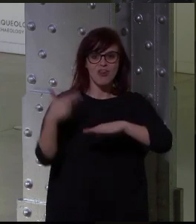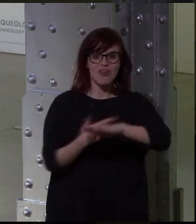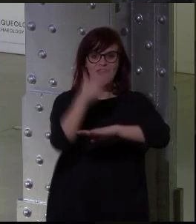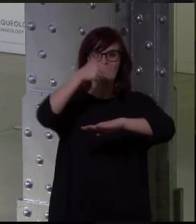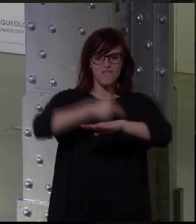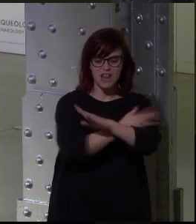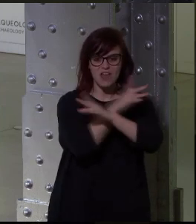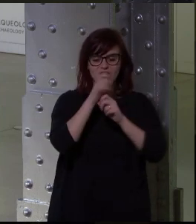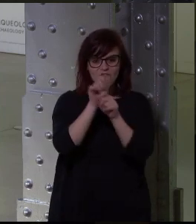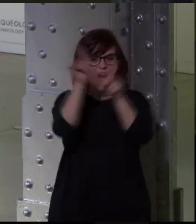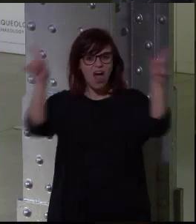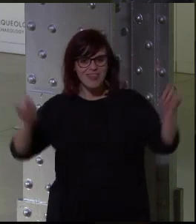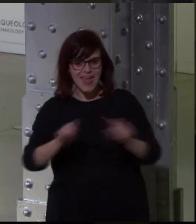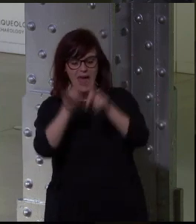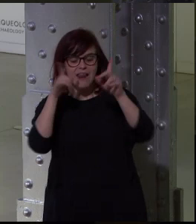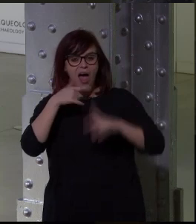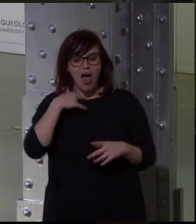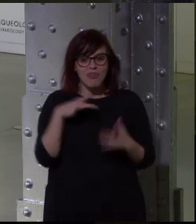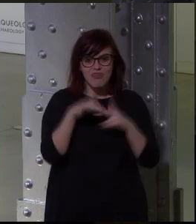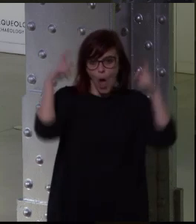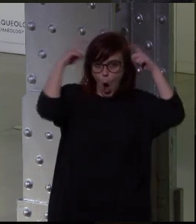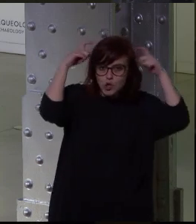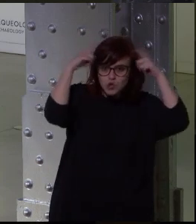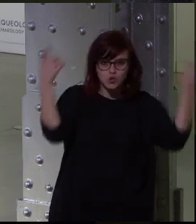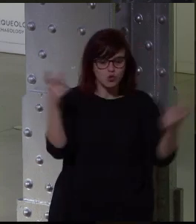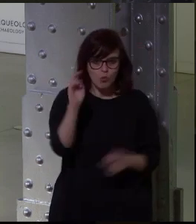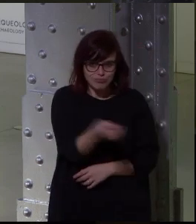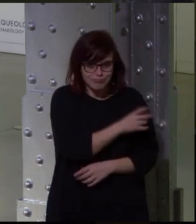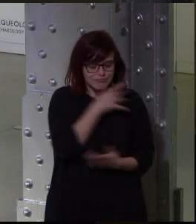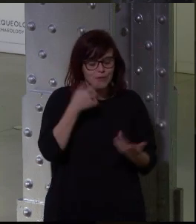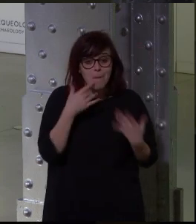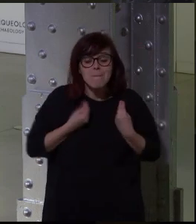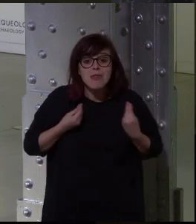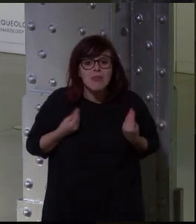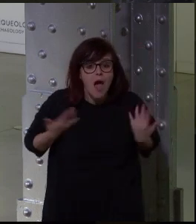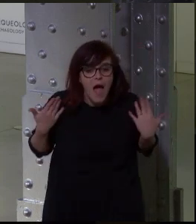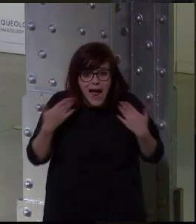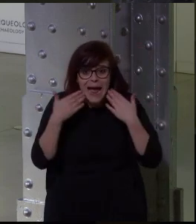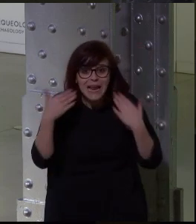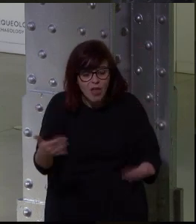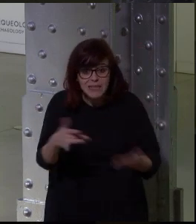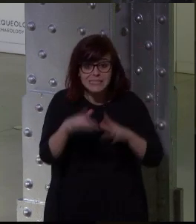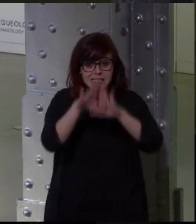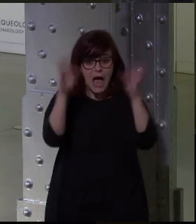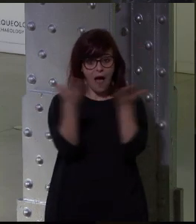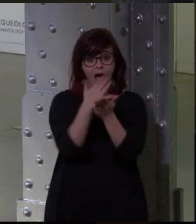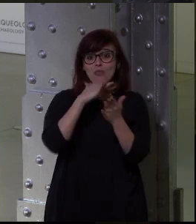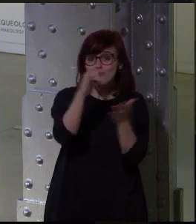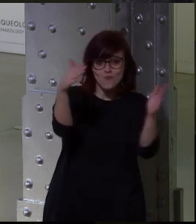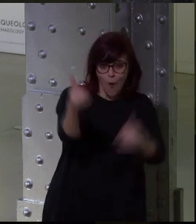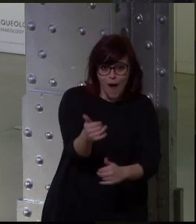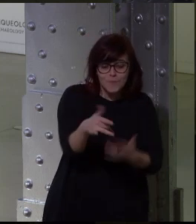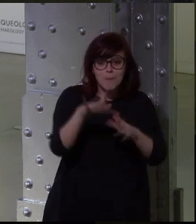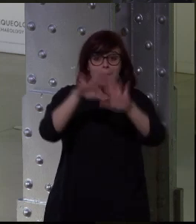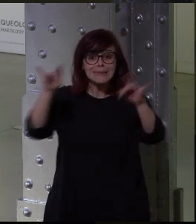delfines, de ballenas, de osos polares, en definitiva, lo que da la vida. Si no tuviésemos esa bolita de color azul, así sería